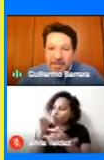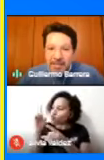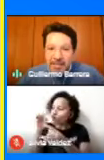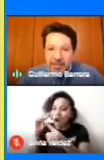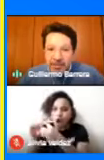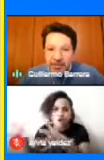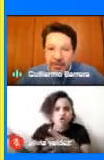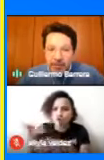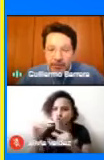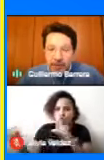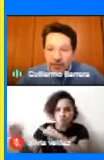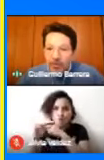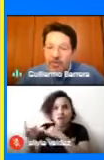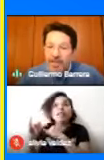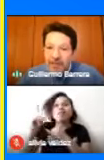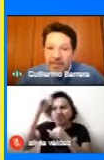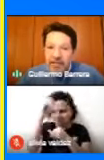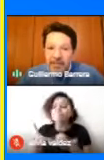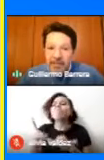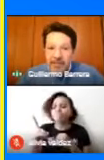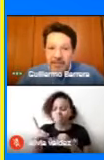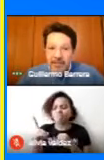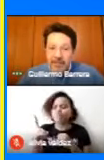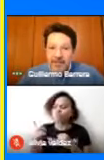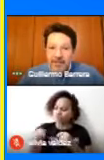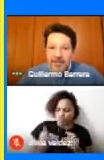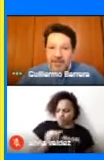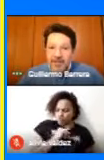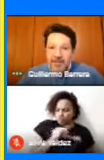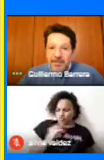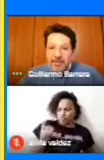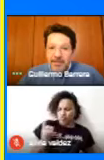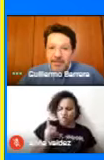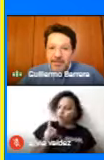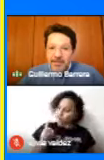toman la decisión de actuar colectivamente